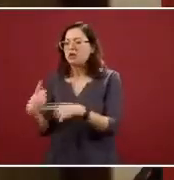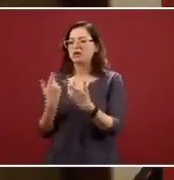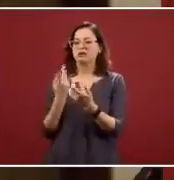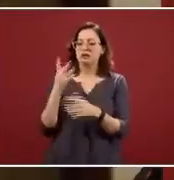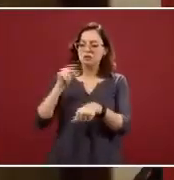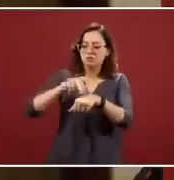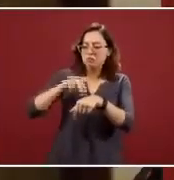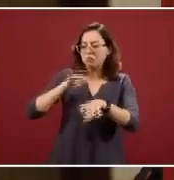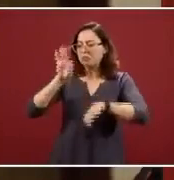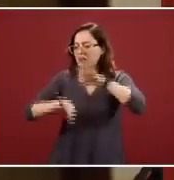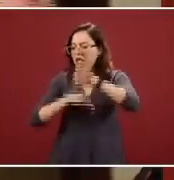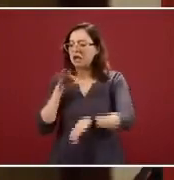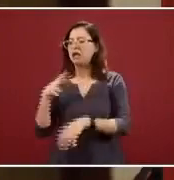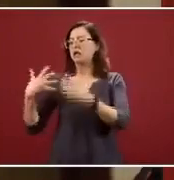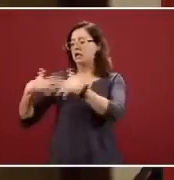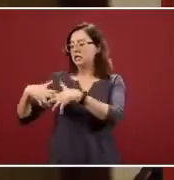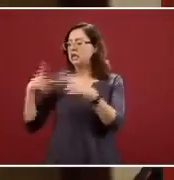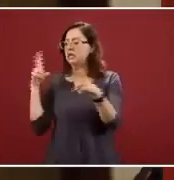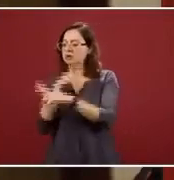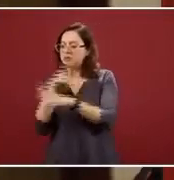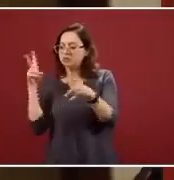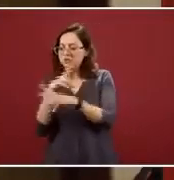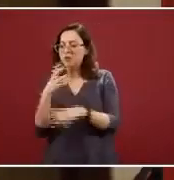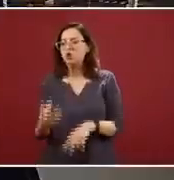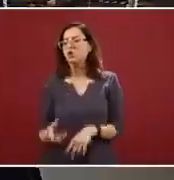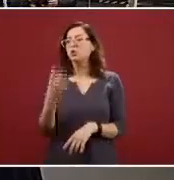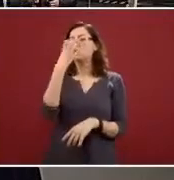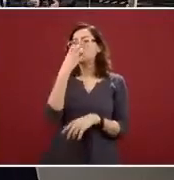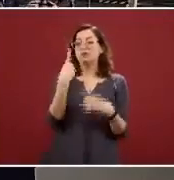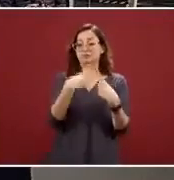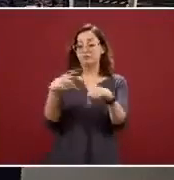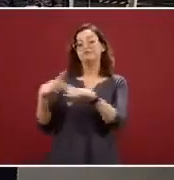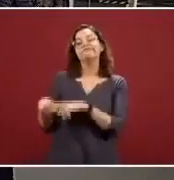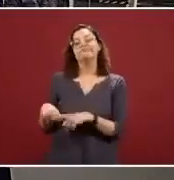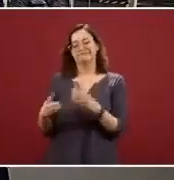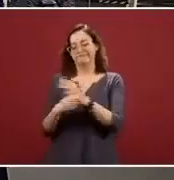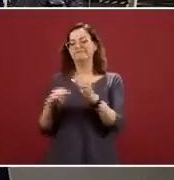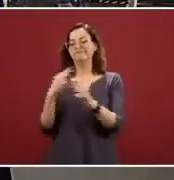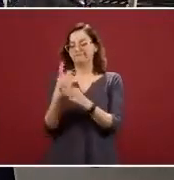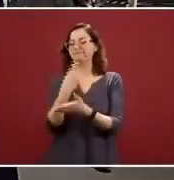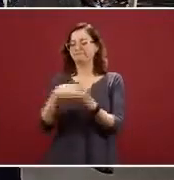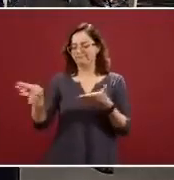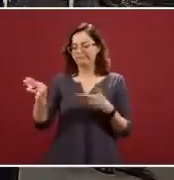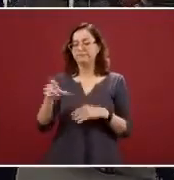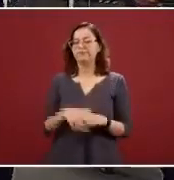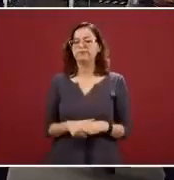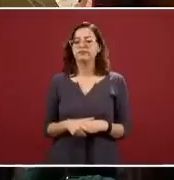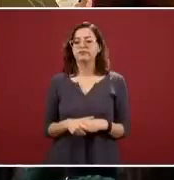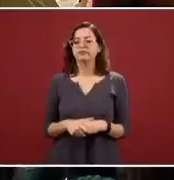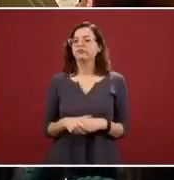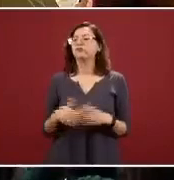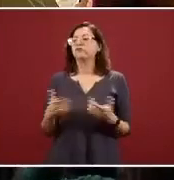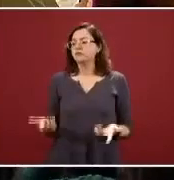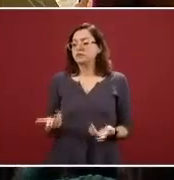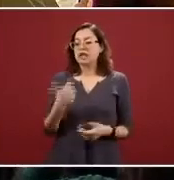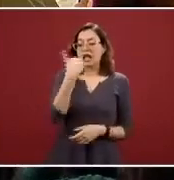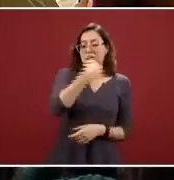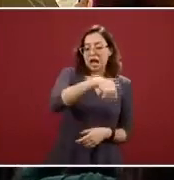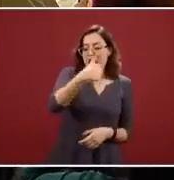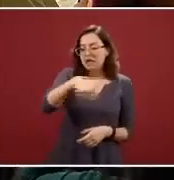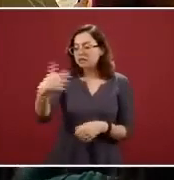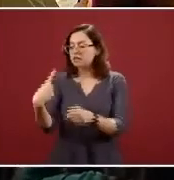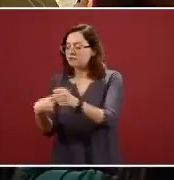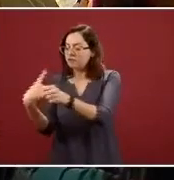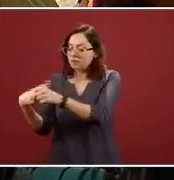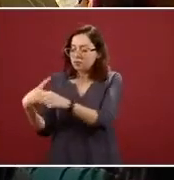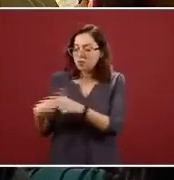terapia respiratoria, en la inhaloterapia, una serie de insumos necesarios para la atención. También estos lo calculamos por paciente, y como aquí